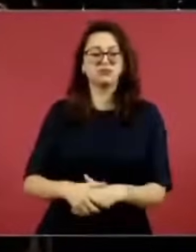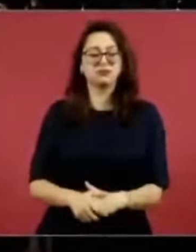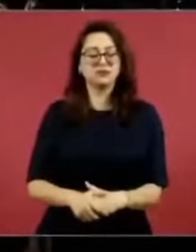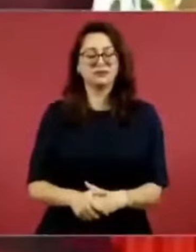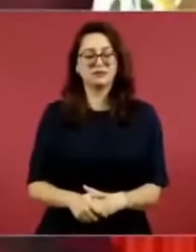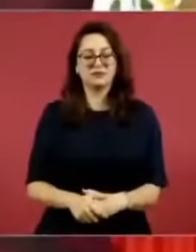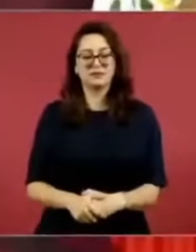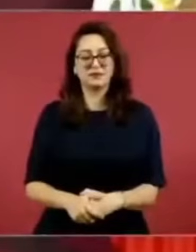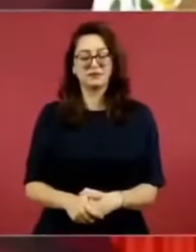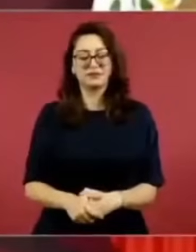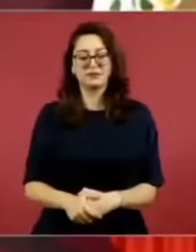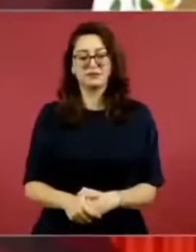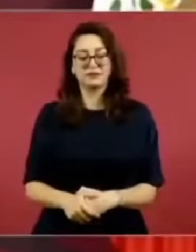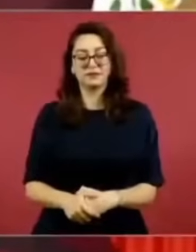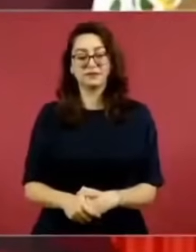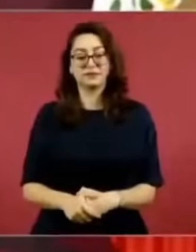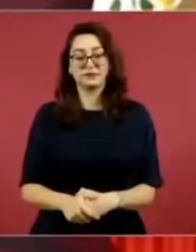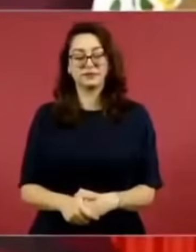Y luego